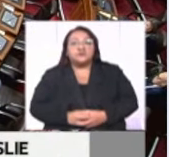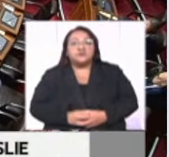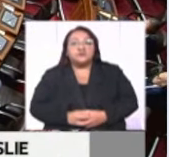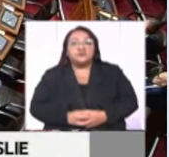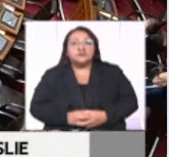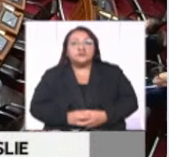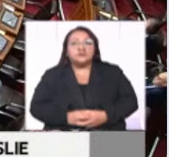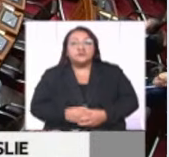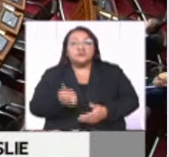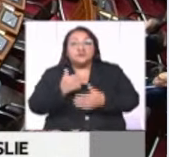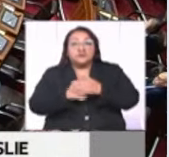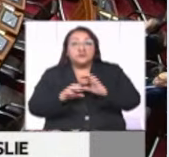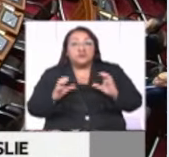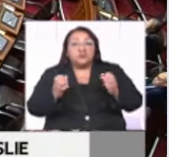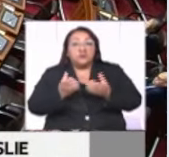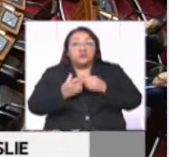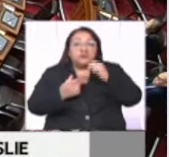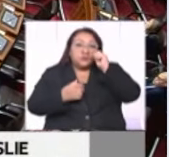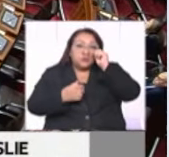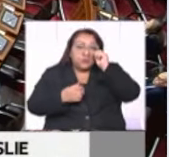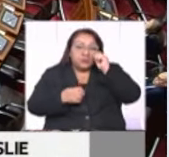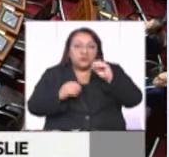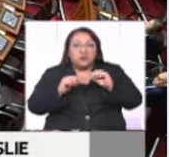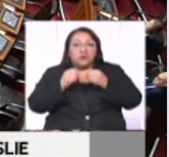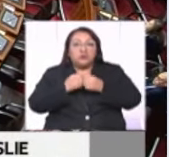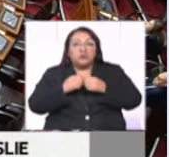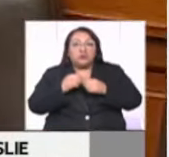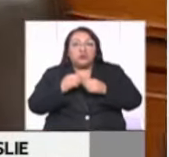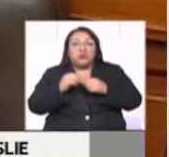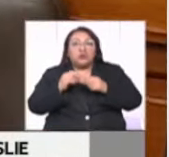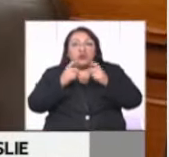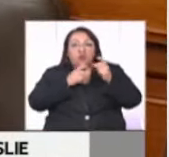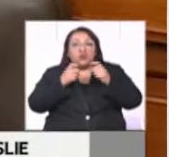el Congreso es un fuero de control político. Indudablemente que